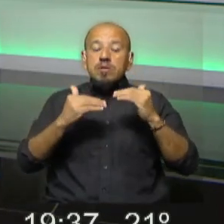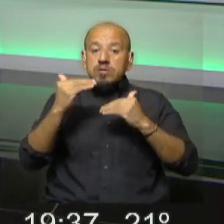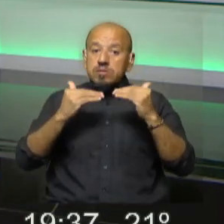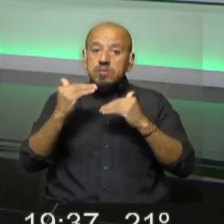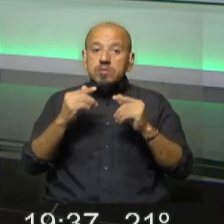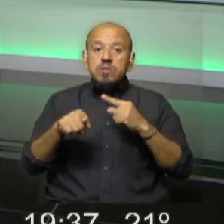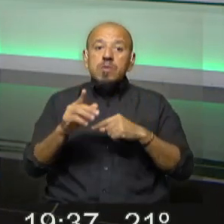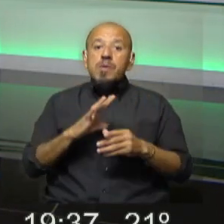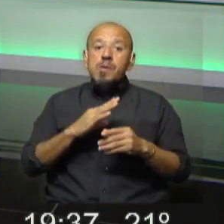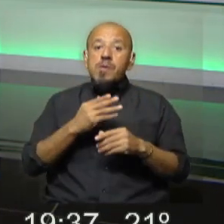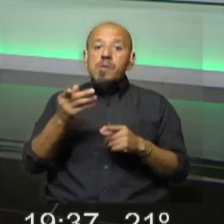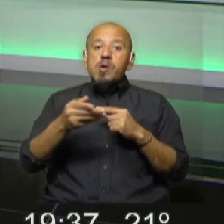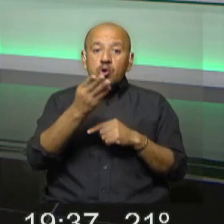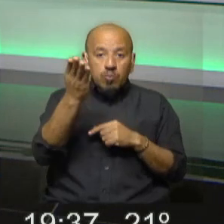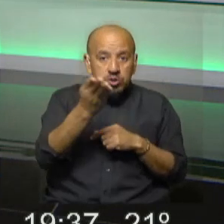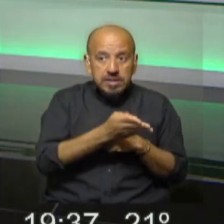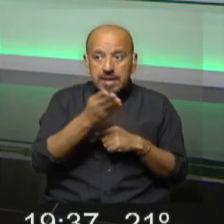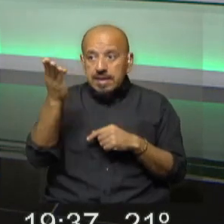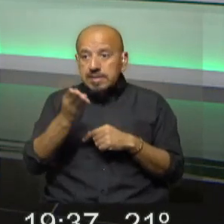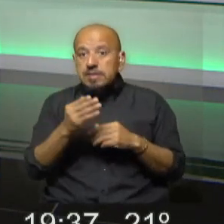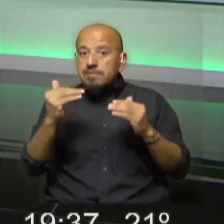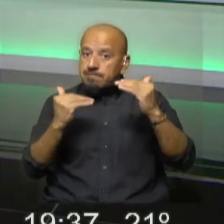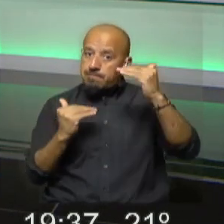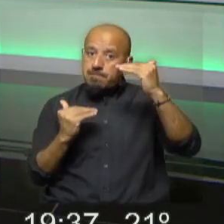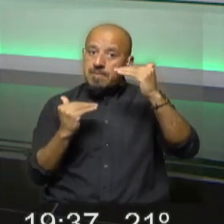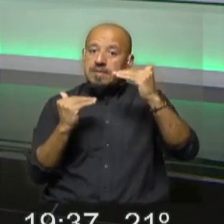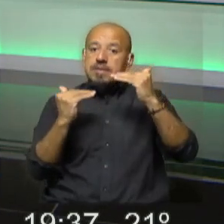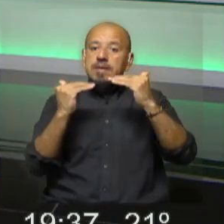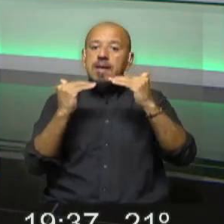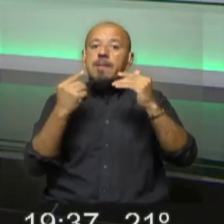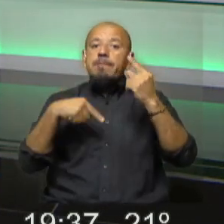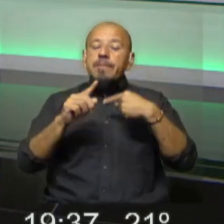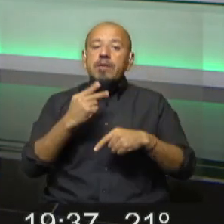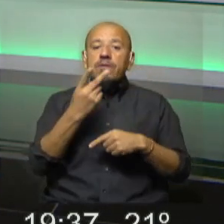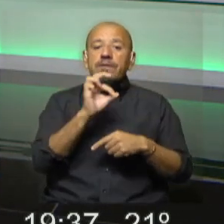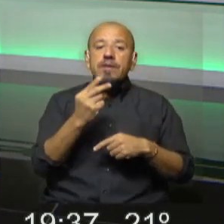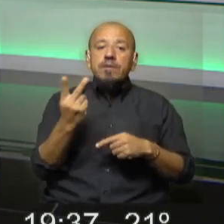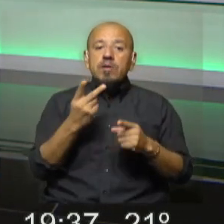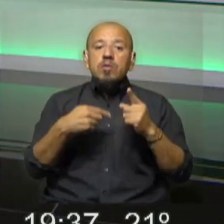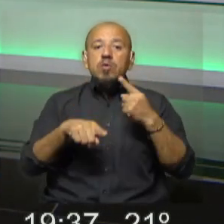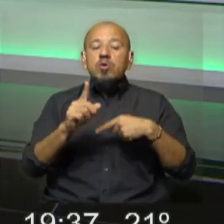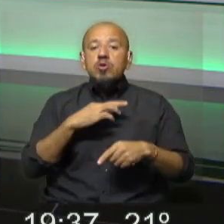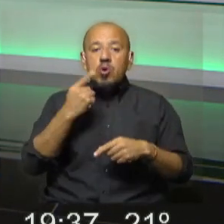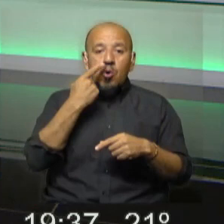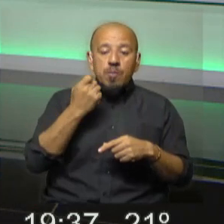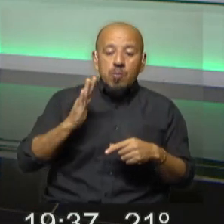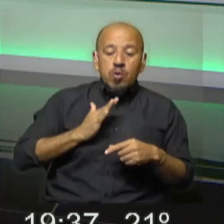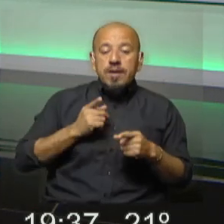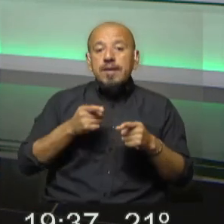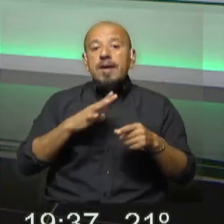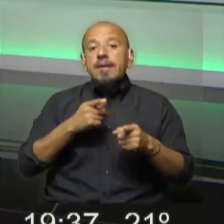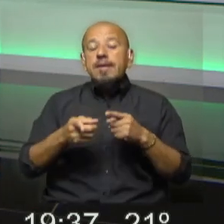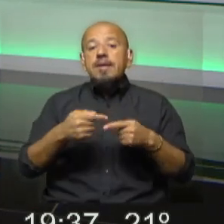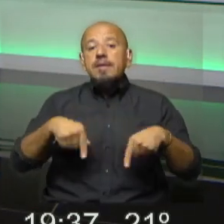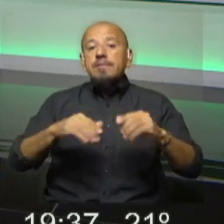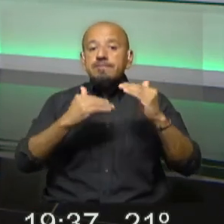es decir, las tasas se han ido acercando, ¿sí? Pero en 2022, cuando comparamos la tasa de empleo de los hombres con la de las mujeres, lo que tenemos es que